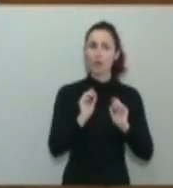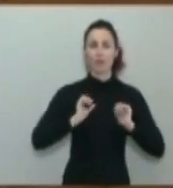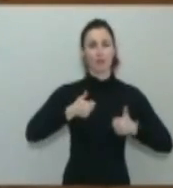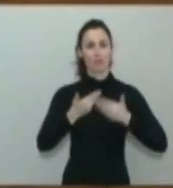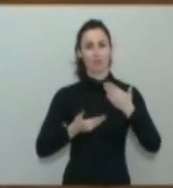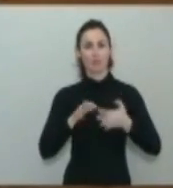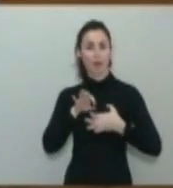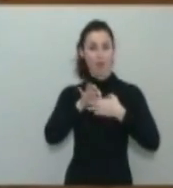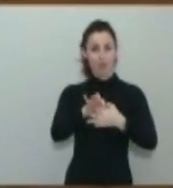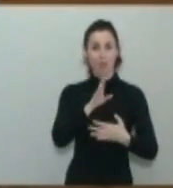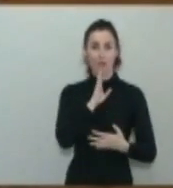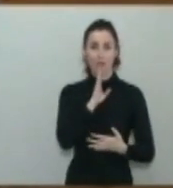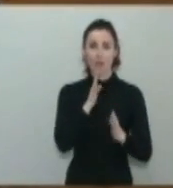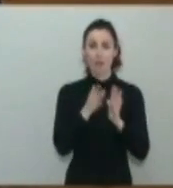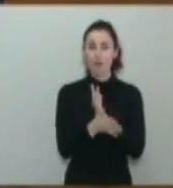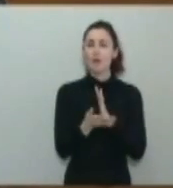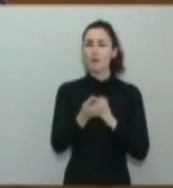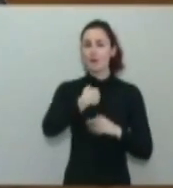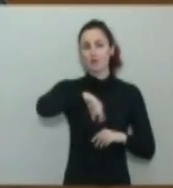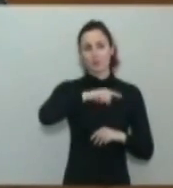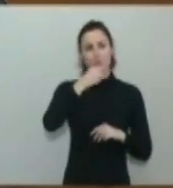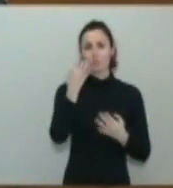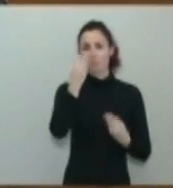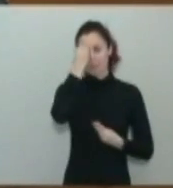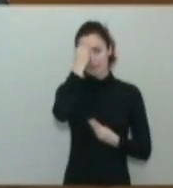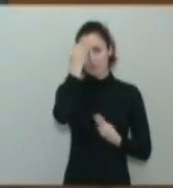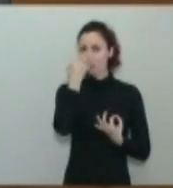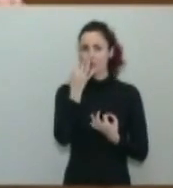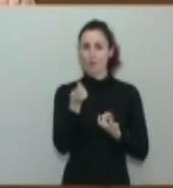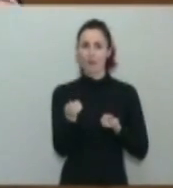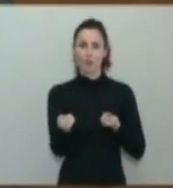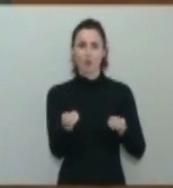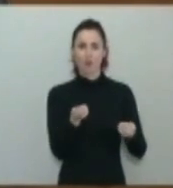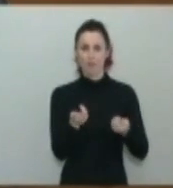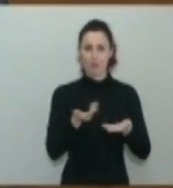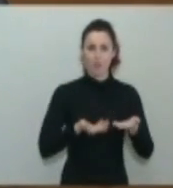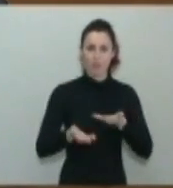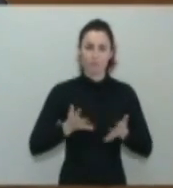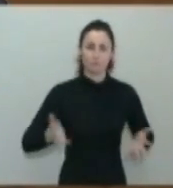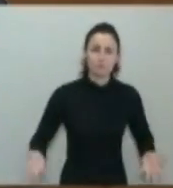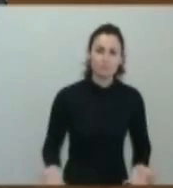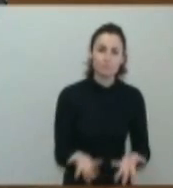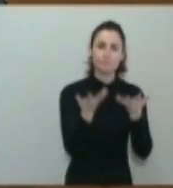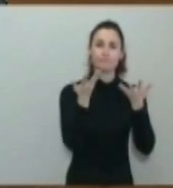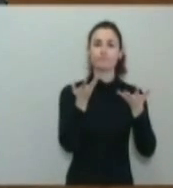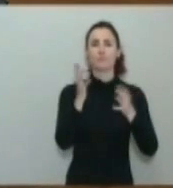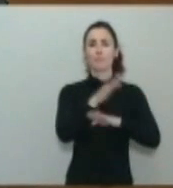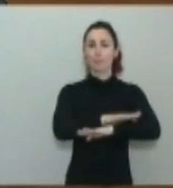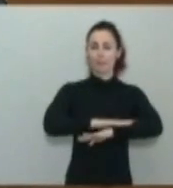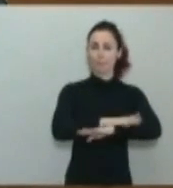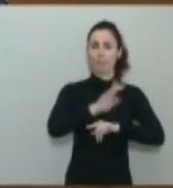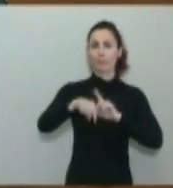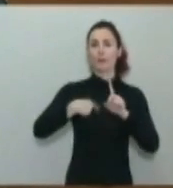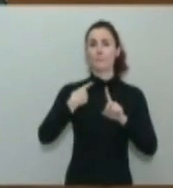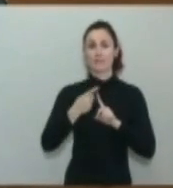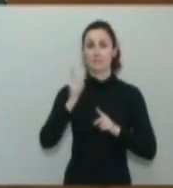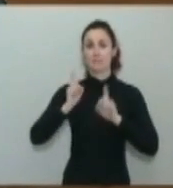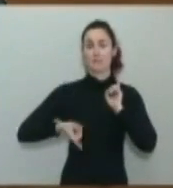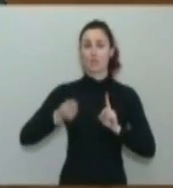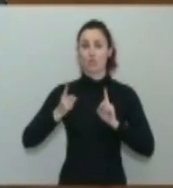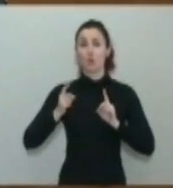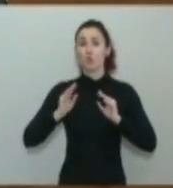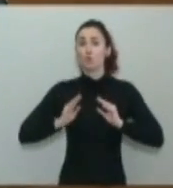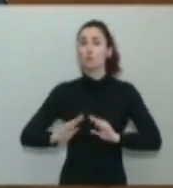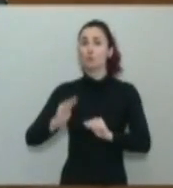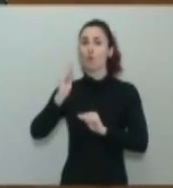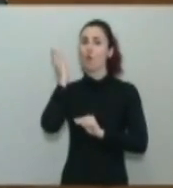iniciativas en este sentido, pero creemos que esto hay que hacerlo desde una forma coordinada, desde el impulso de la Administración y desde la dirección de la propia Administración educativa,